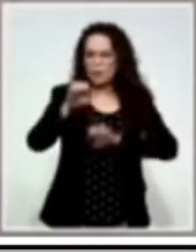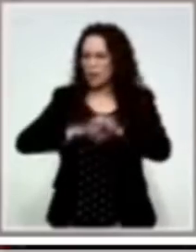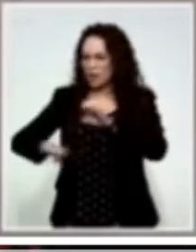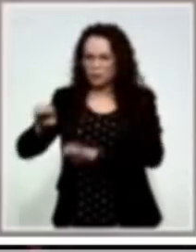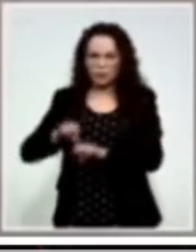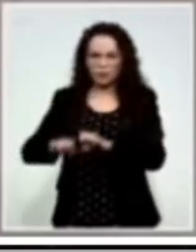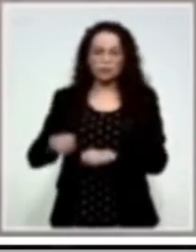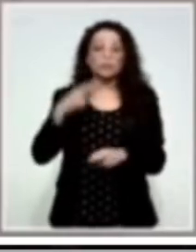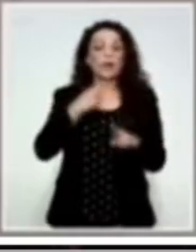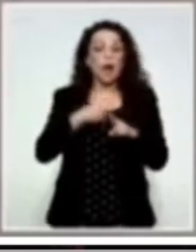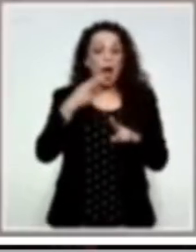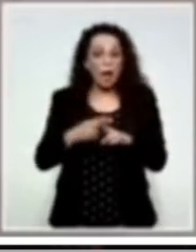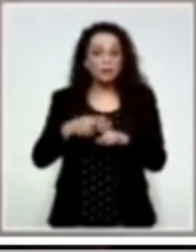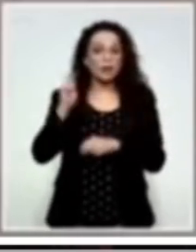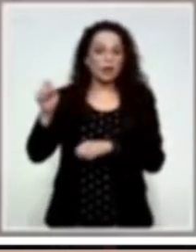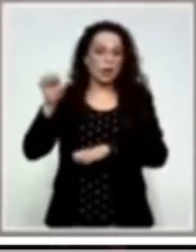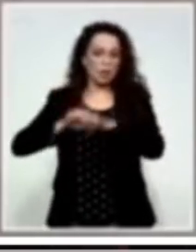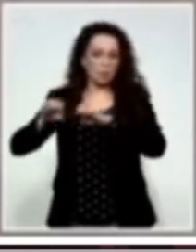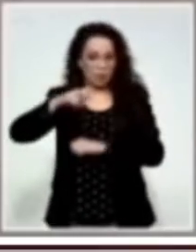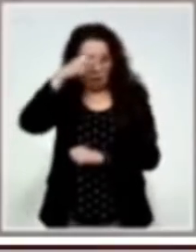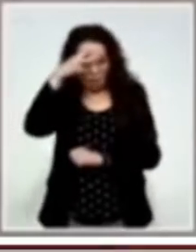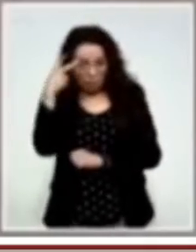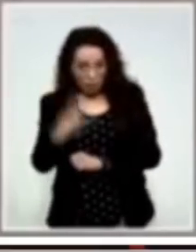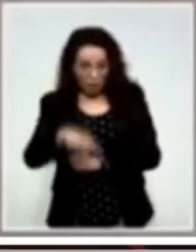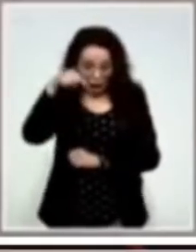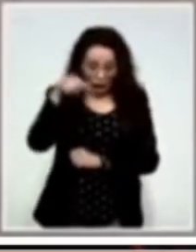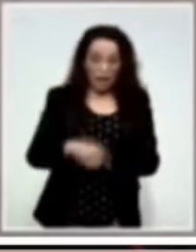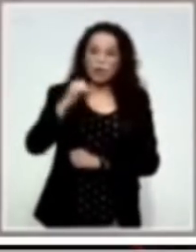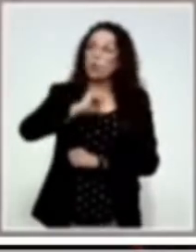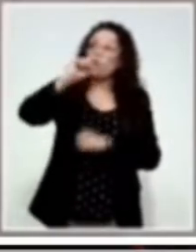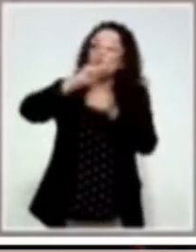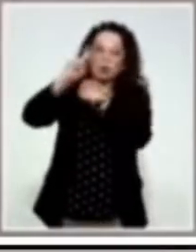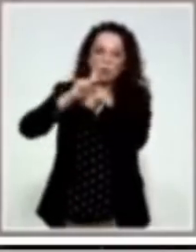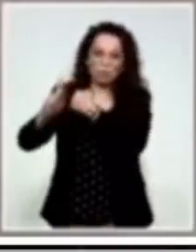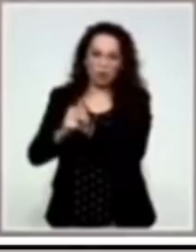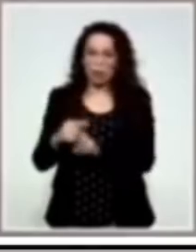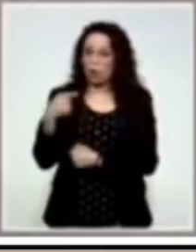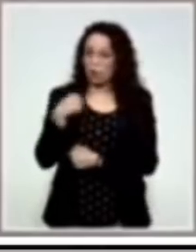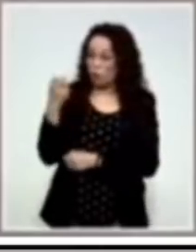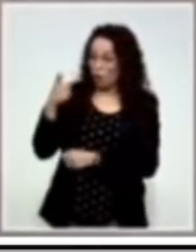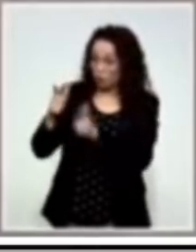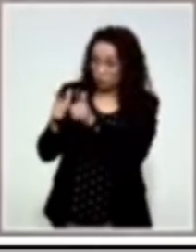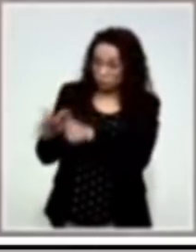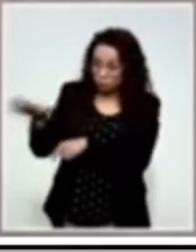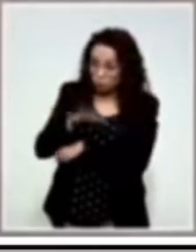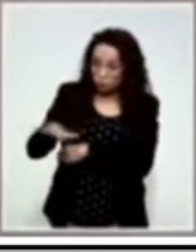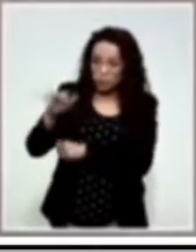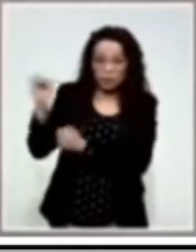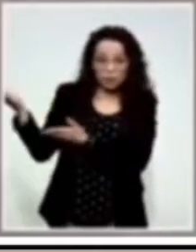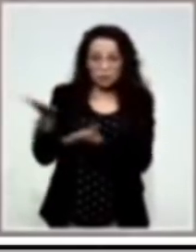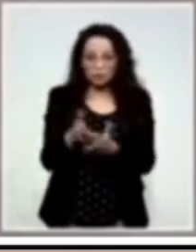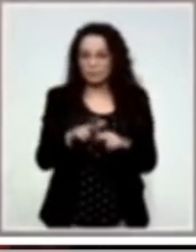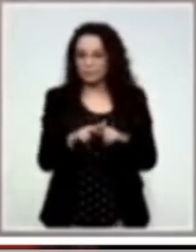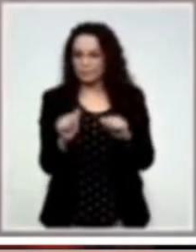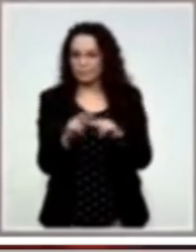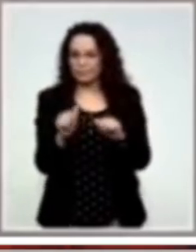incluso a representantes de empresas mexicanas y extranjeras. Yo no recibí a nadie de estos grupos, pero esto es normal,